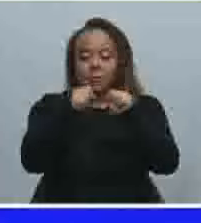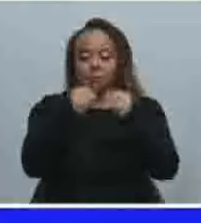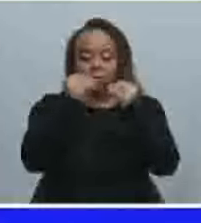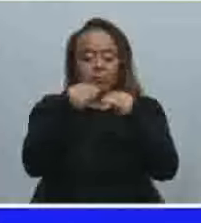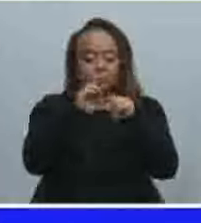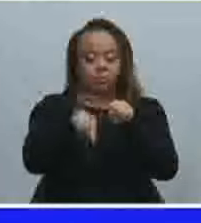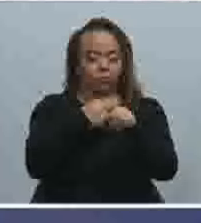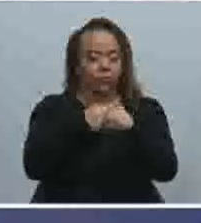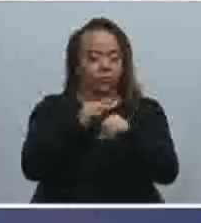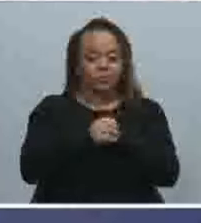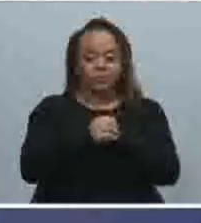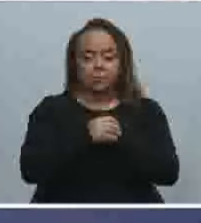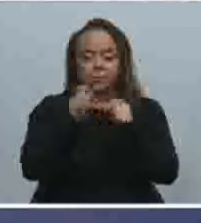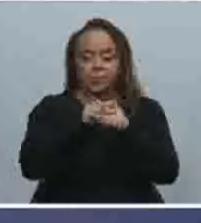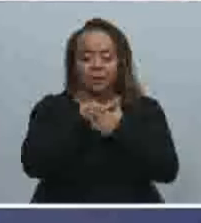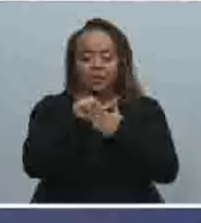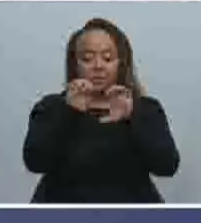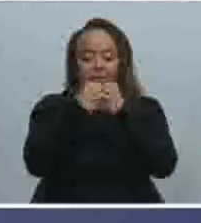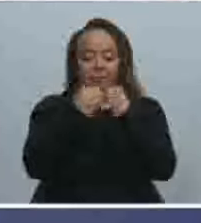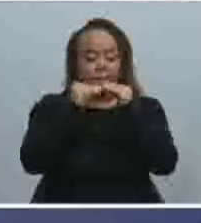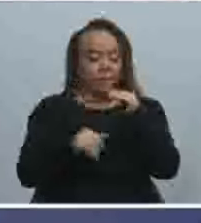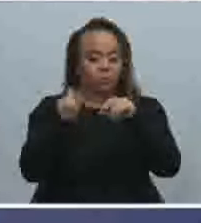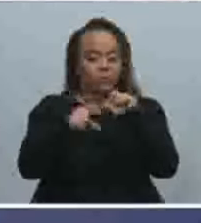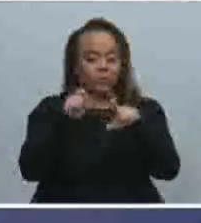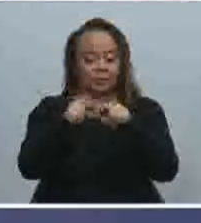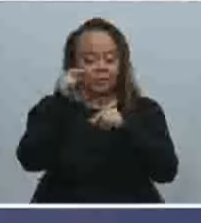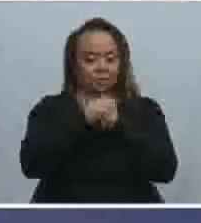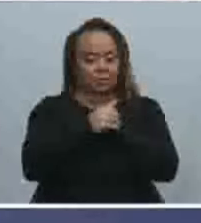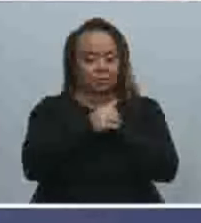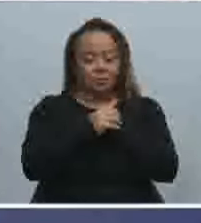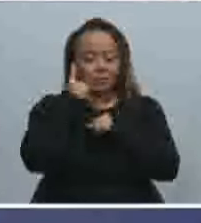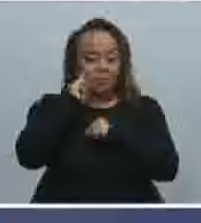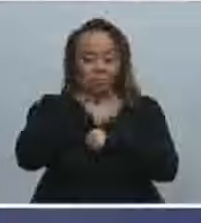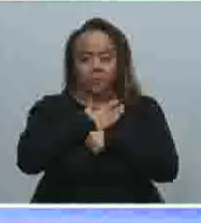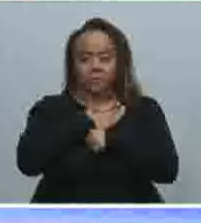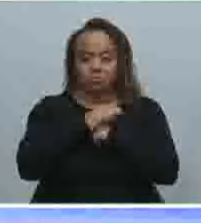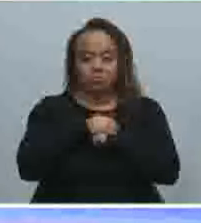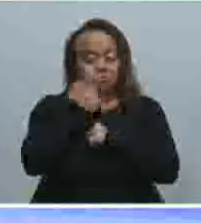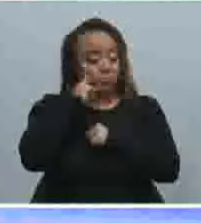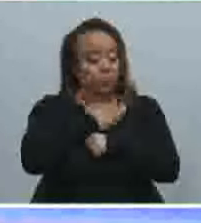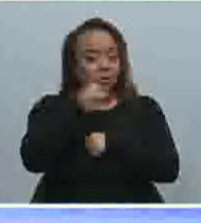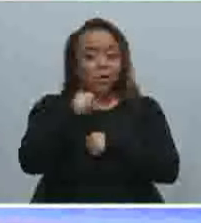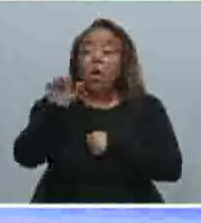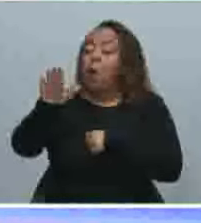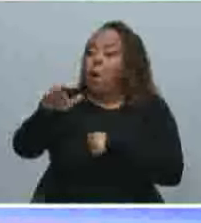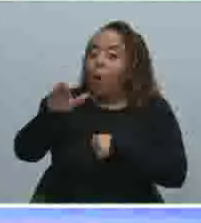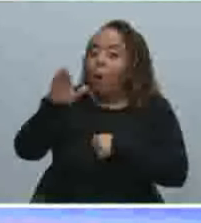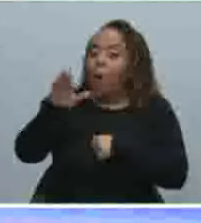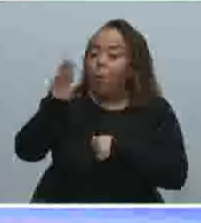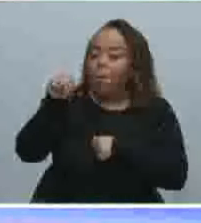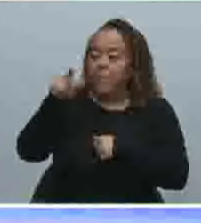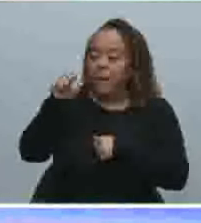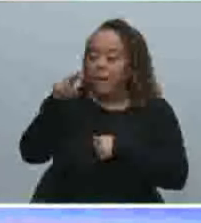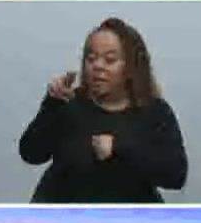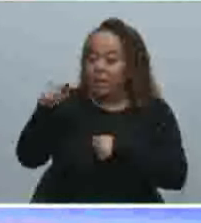roles en cancha Santos es el equipo con menos opciones en ofensiva del Campeonato para mí Sí hoy sí ojo que está ahí Aldo Magaña